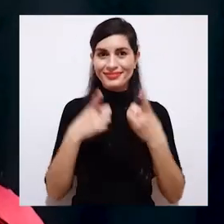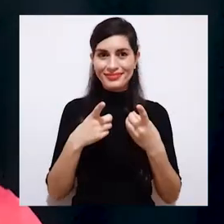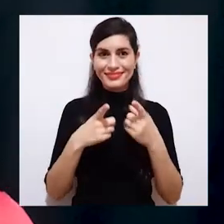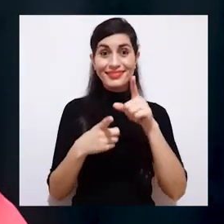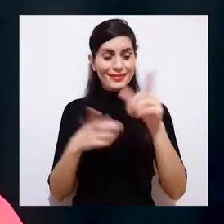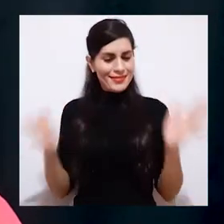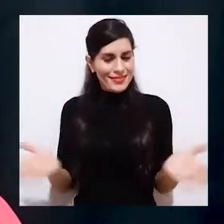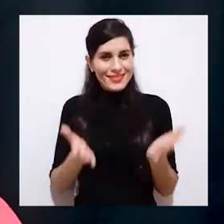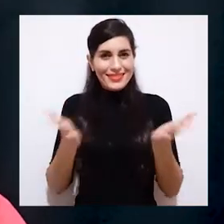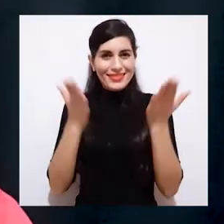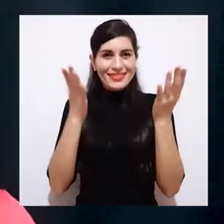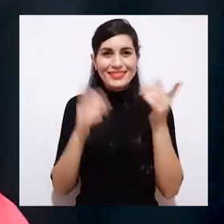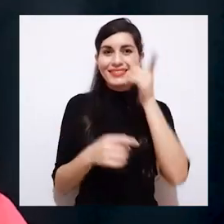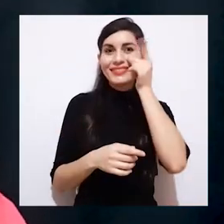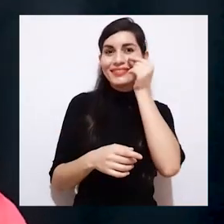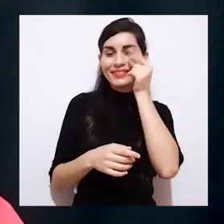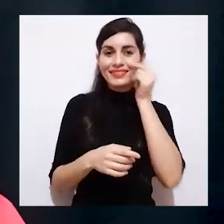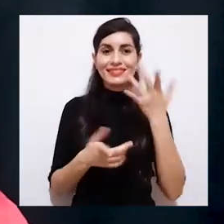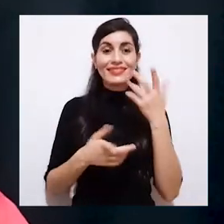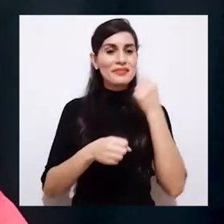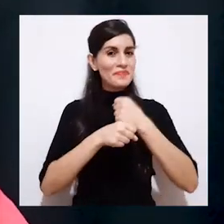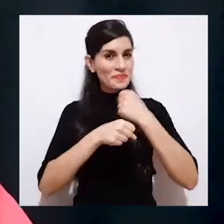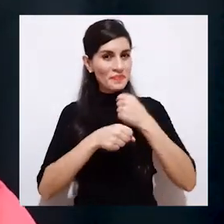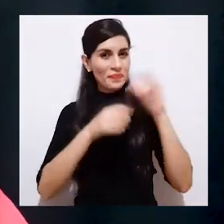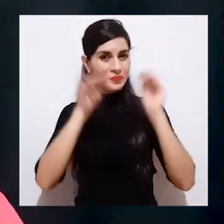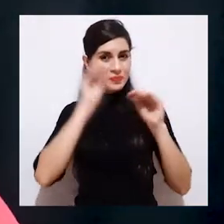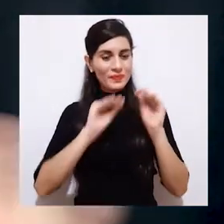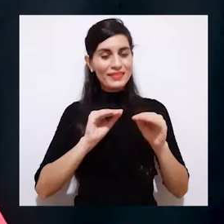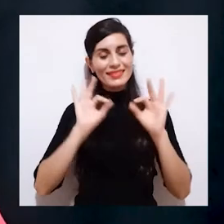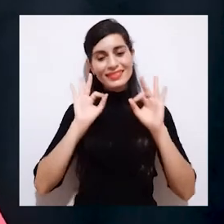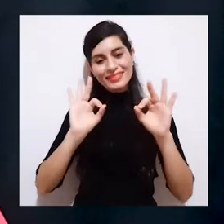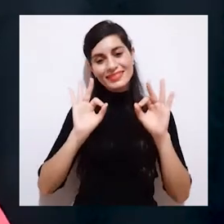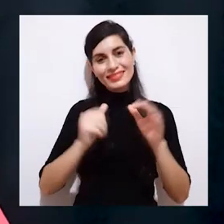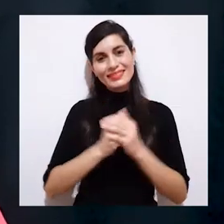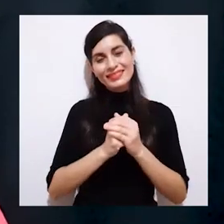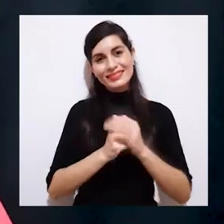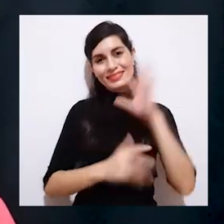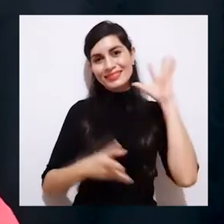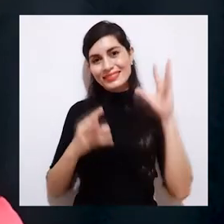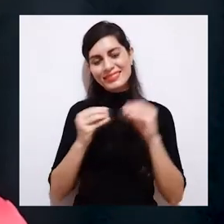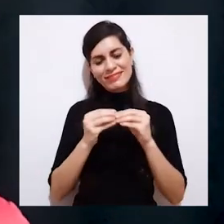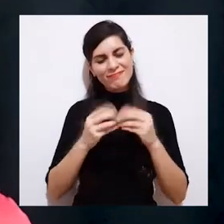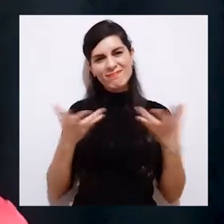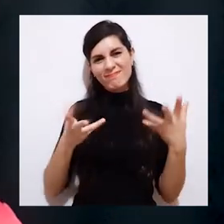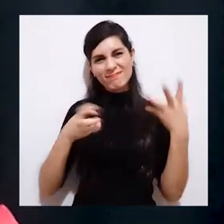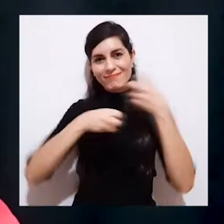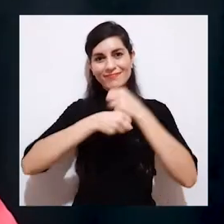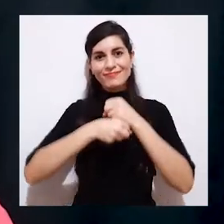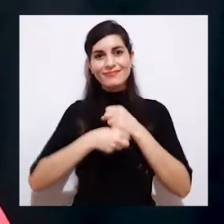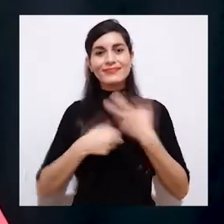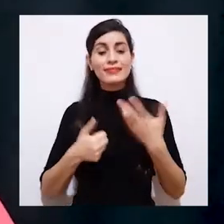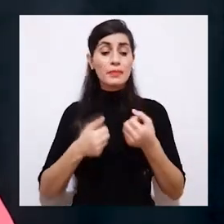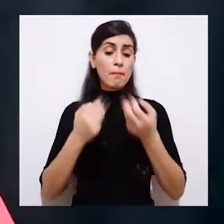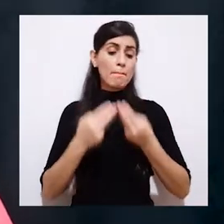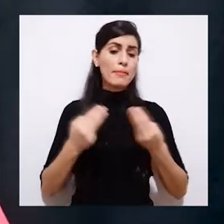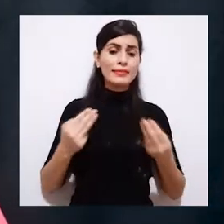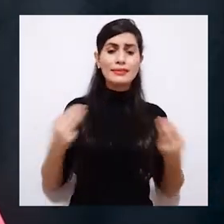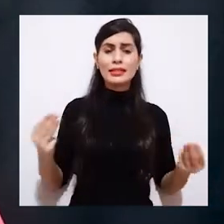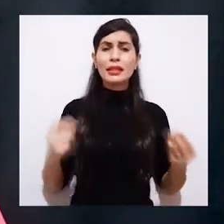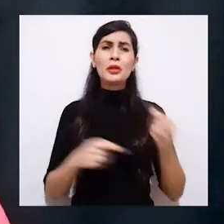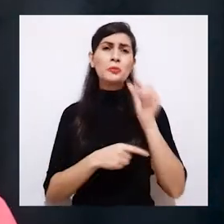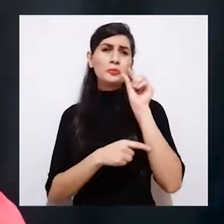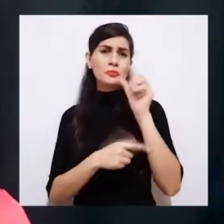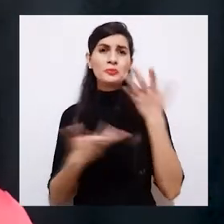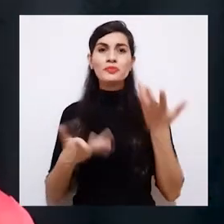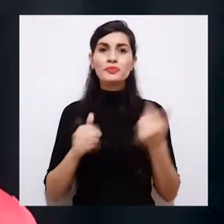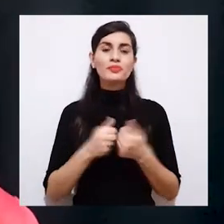animen y prueben hacer este tipo de maquillajes. Y bueno, para recapitular, pues básicamente, ¿verdad? Los materiales que utilizamos fue